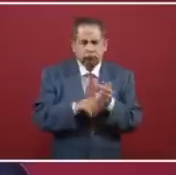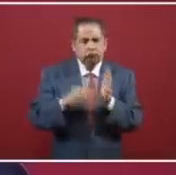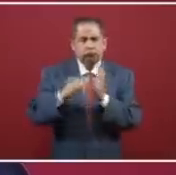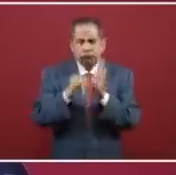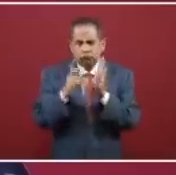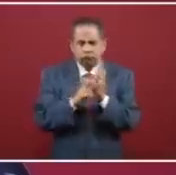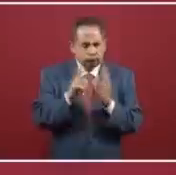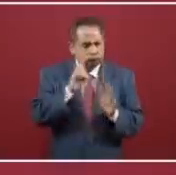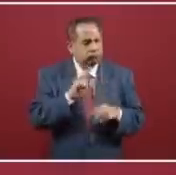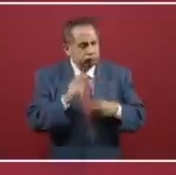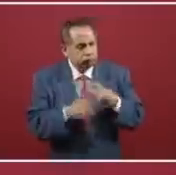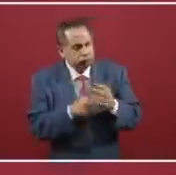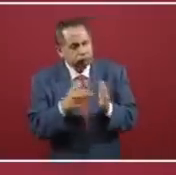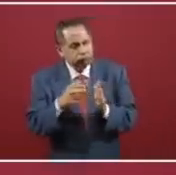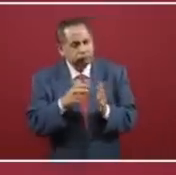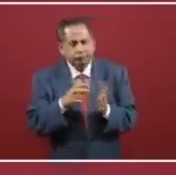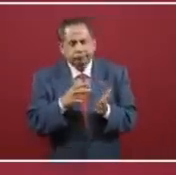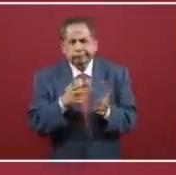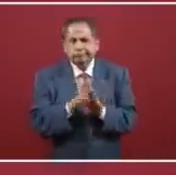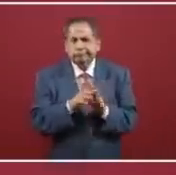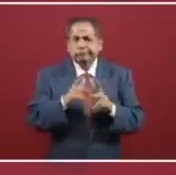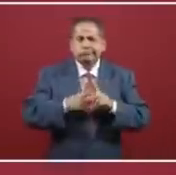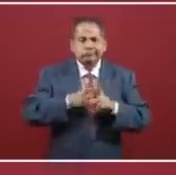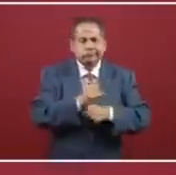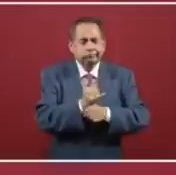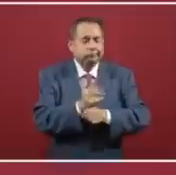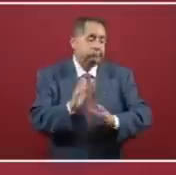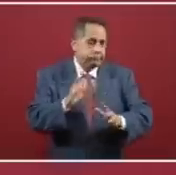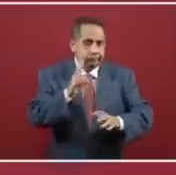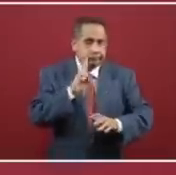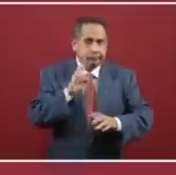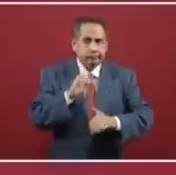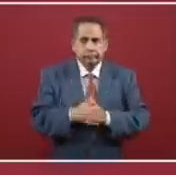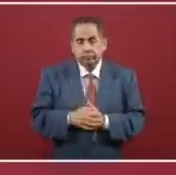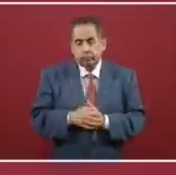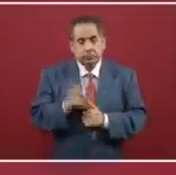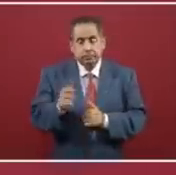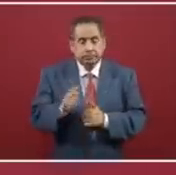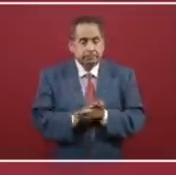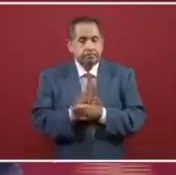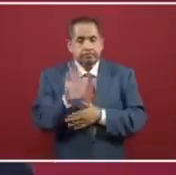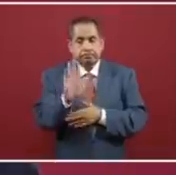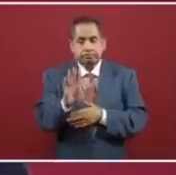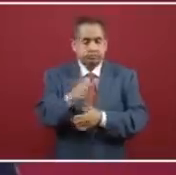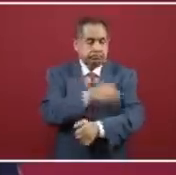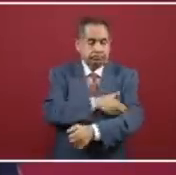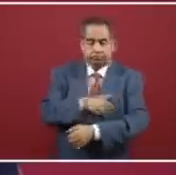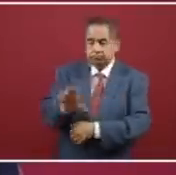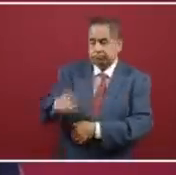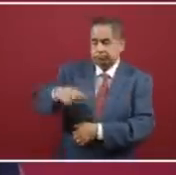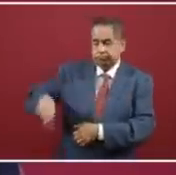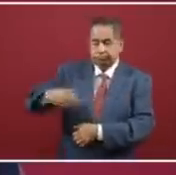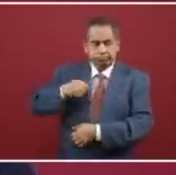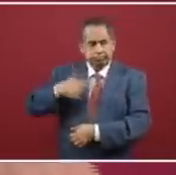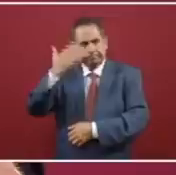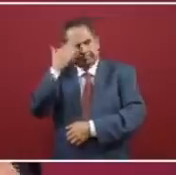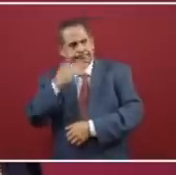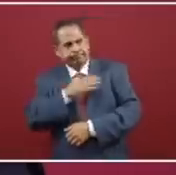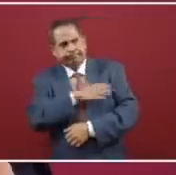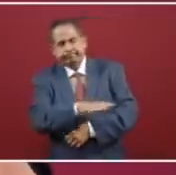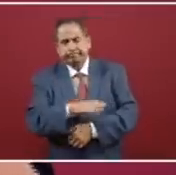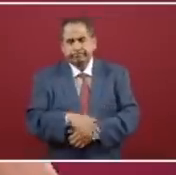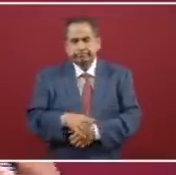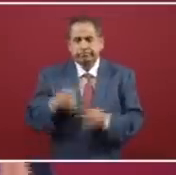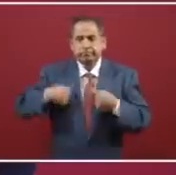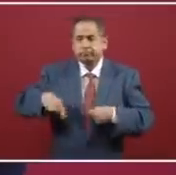metodología y al final ese es un instrumento que empodera al consumidor los